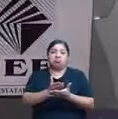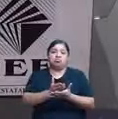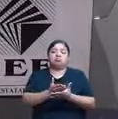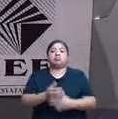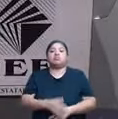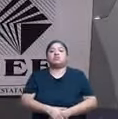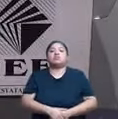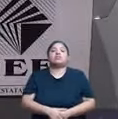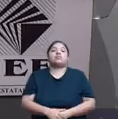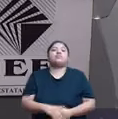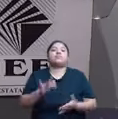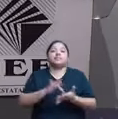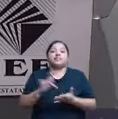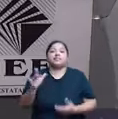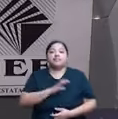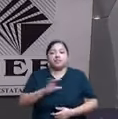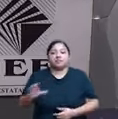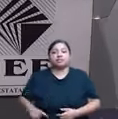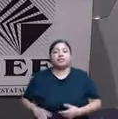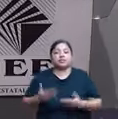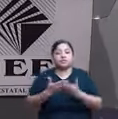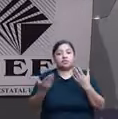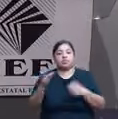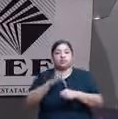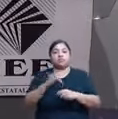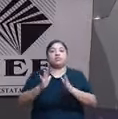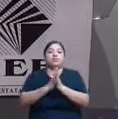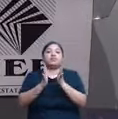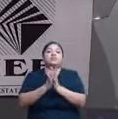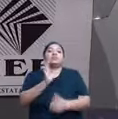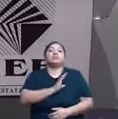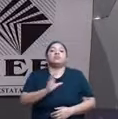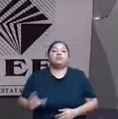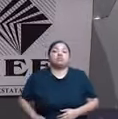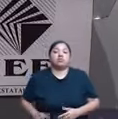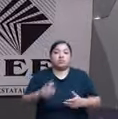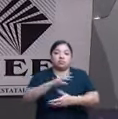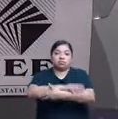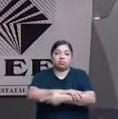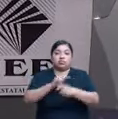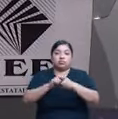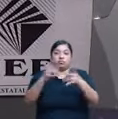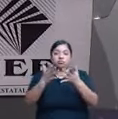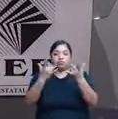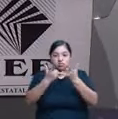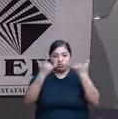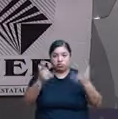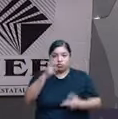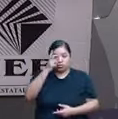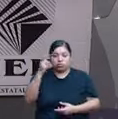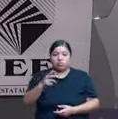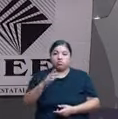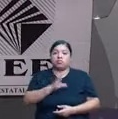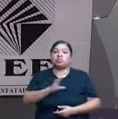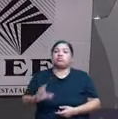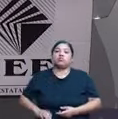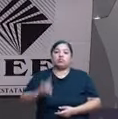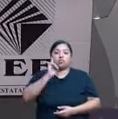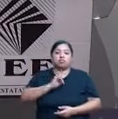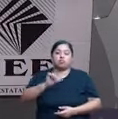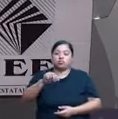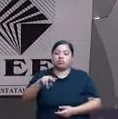Muchísimas gracias, candidato. Ahora le cedemos el uso de la voz a la candidatura de Seguiremos Haciendo Historia en Hidalgo. Candidata Ana Berta